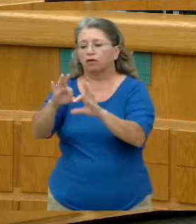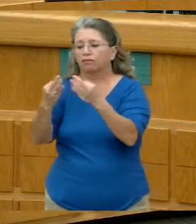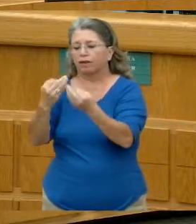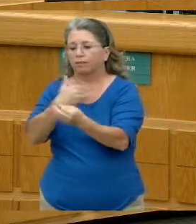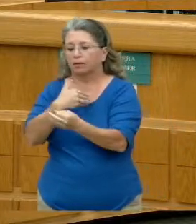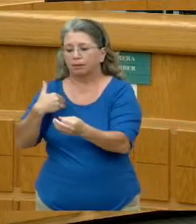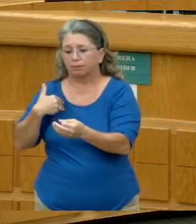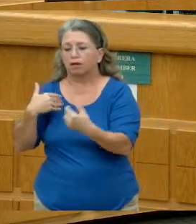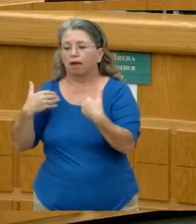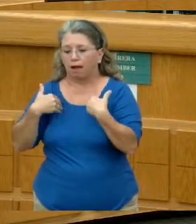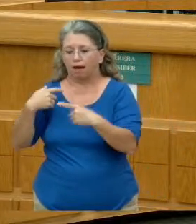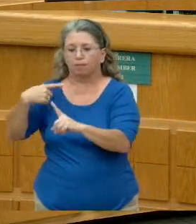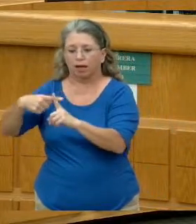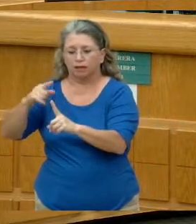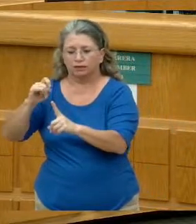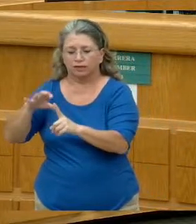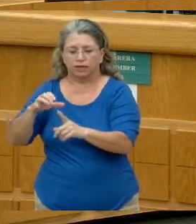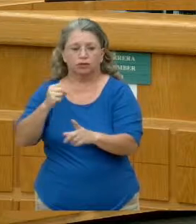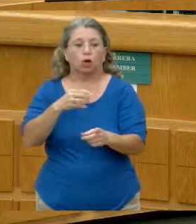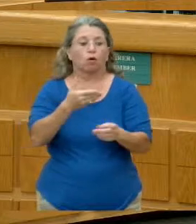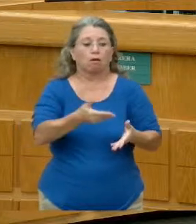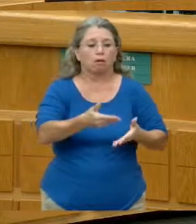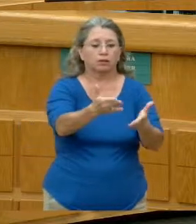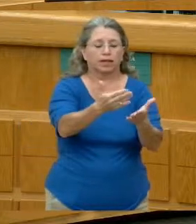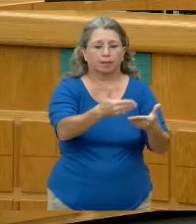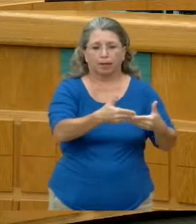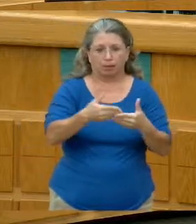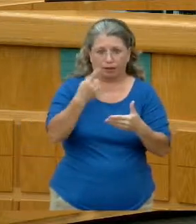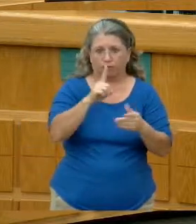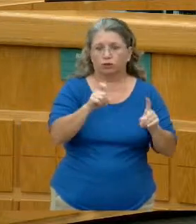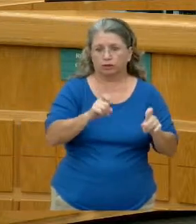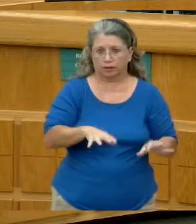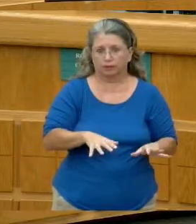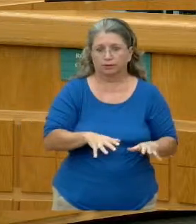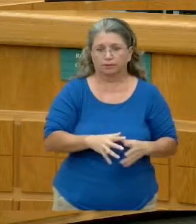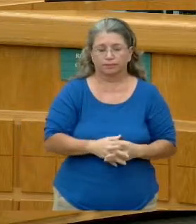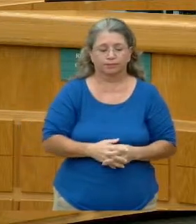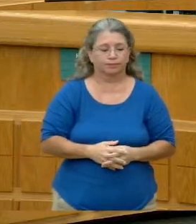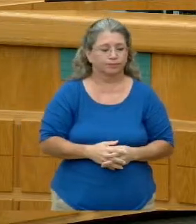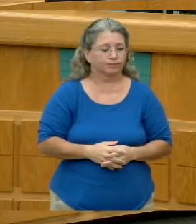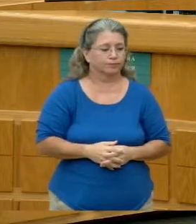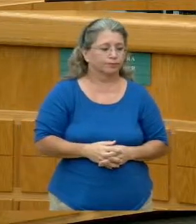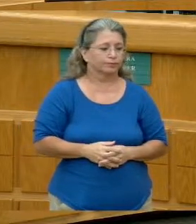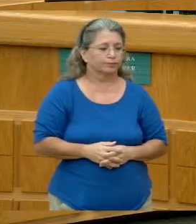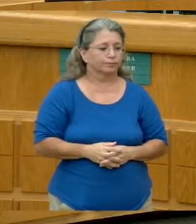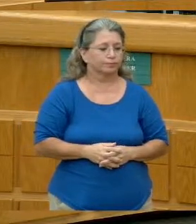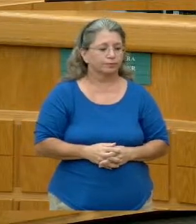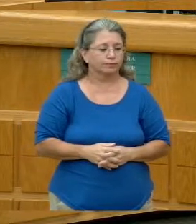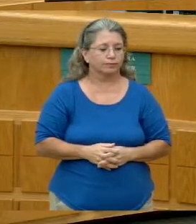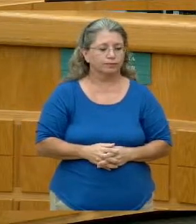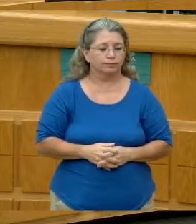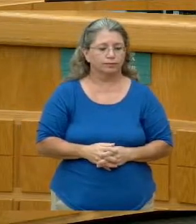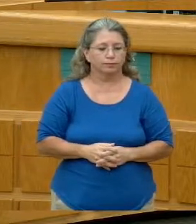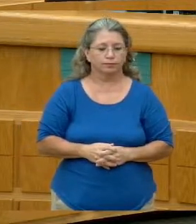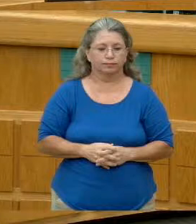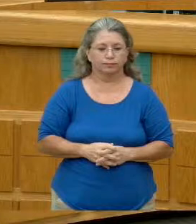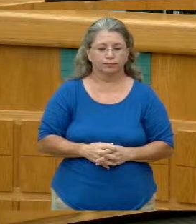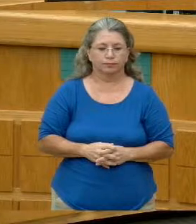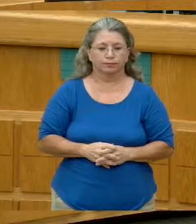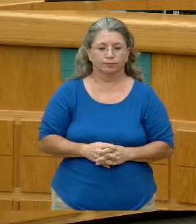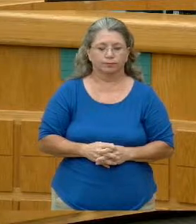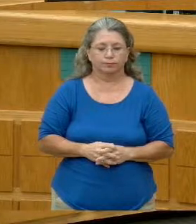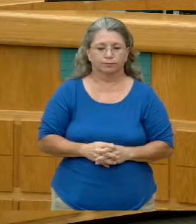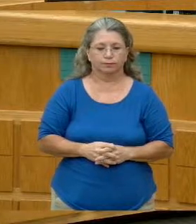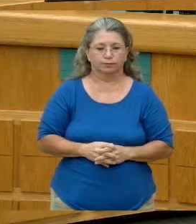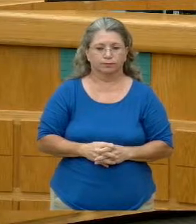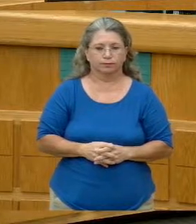tested their baby. ¿Por qué se hicieron pruebas a estos bebés? Muchos se hicieron la prueba porque los padres llevaban a su bebé al hospital por cualquiera que